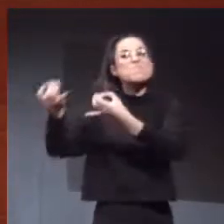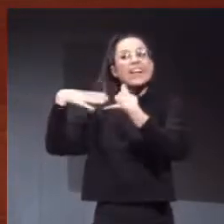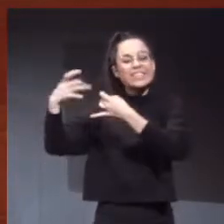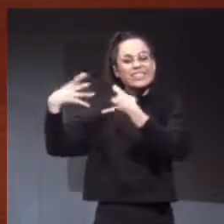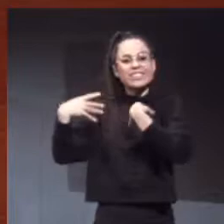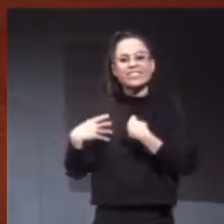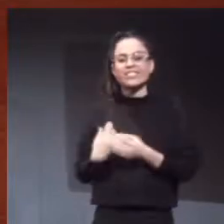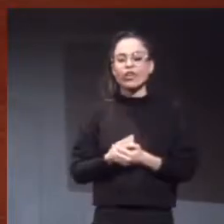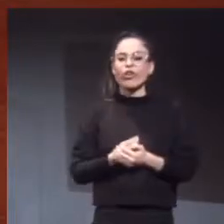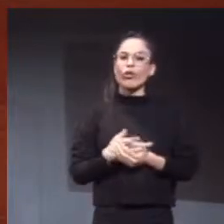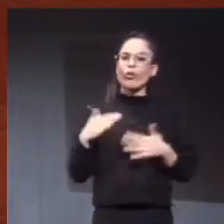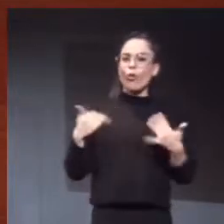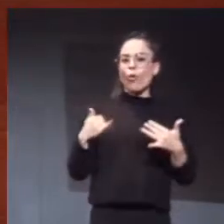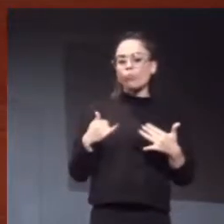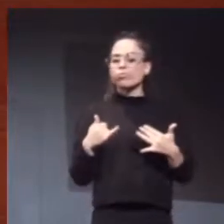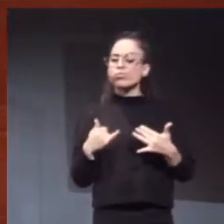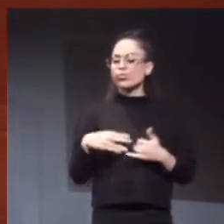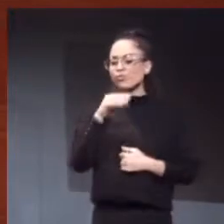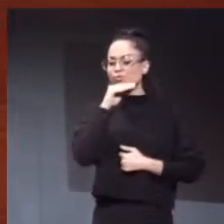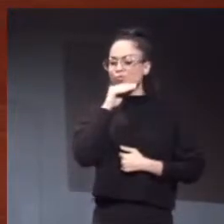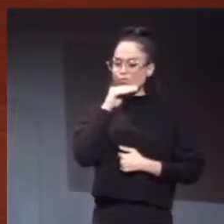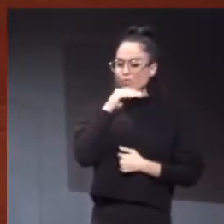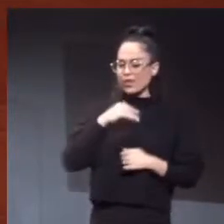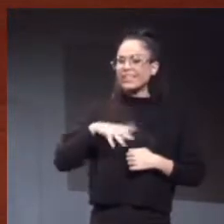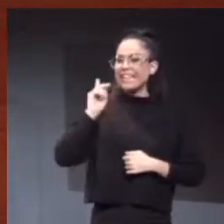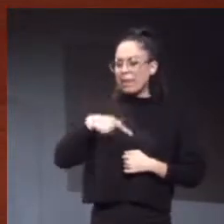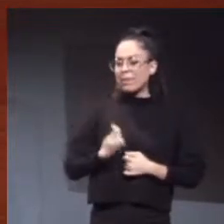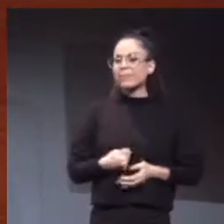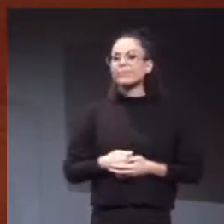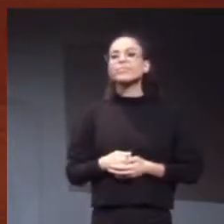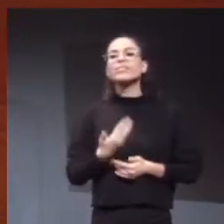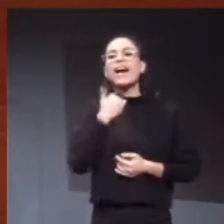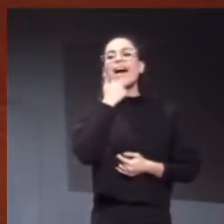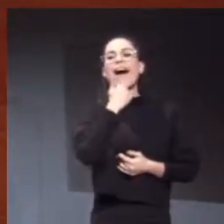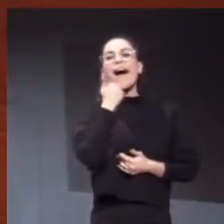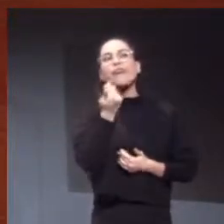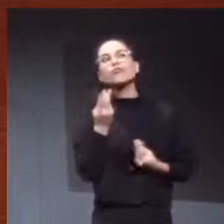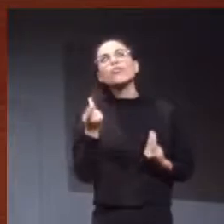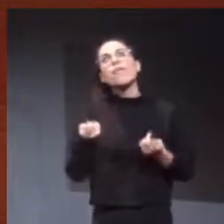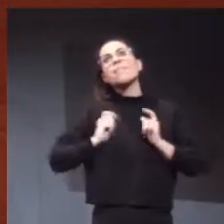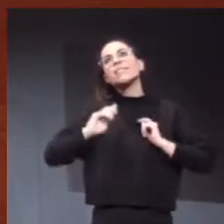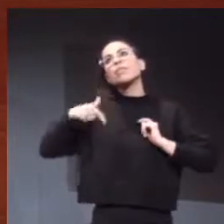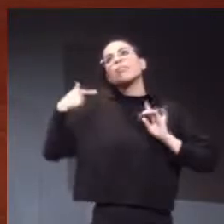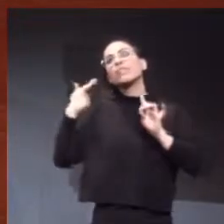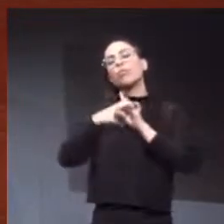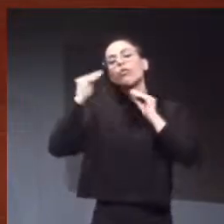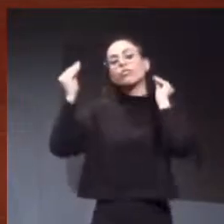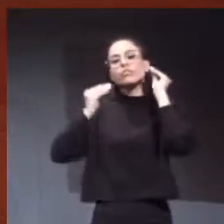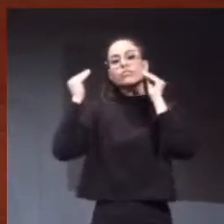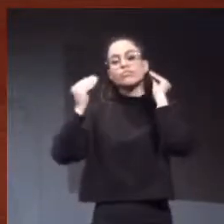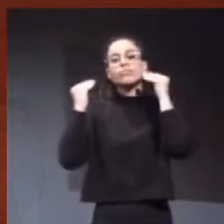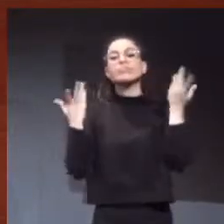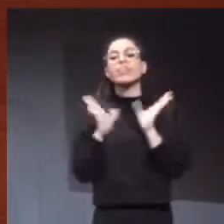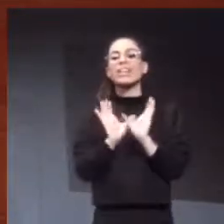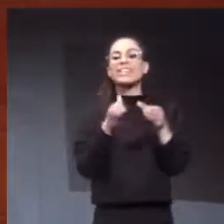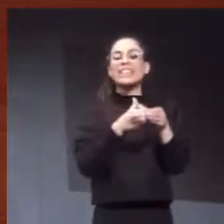mucha mala leche también, y que propone una interesante reflexión. Viene además de un colectivo auténtico, el Teatro